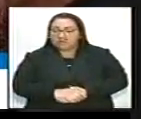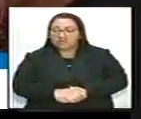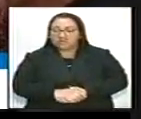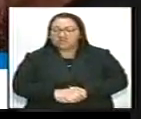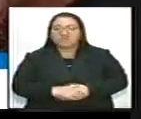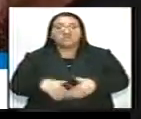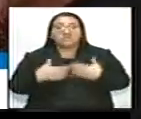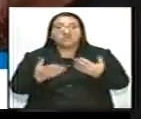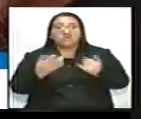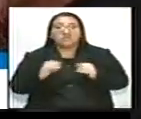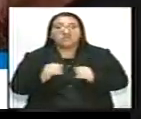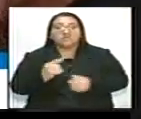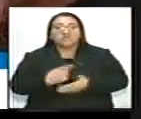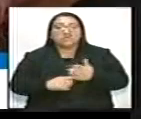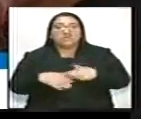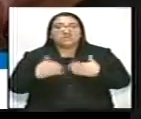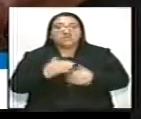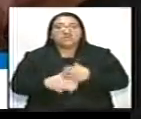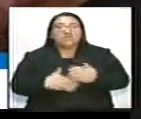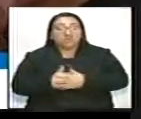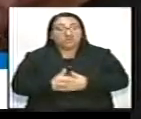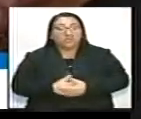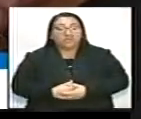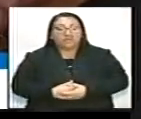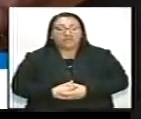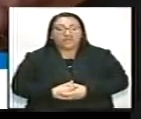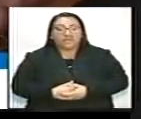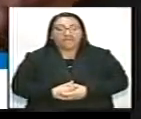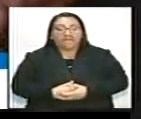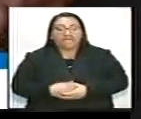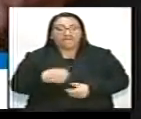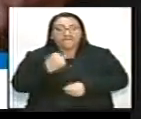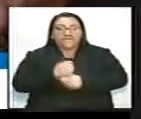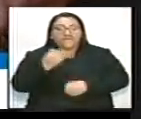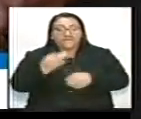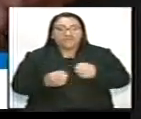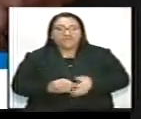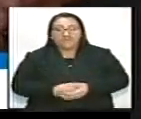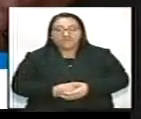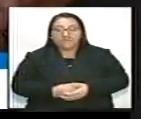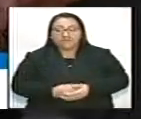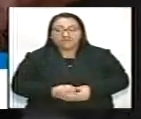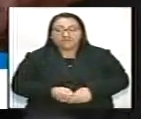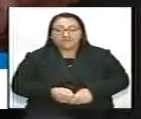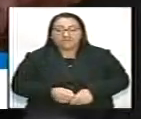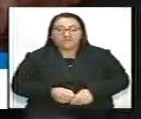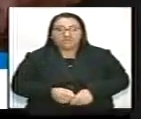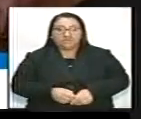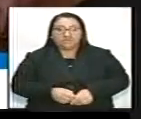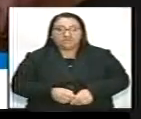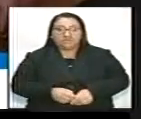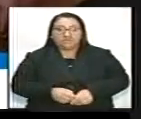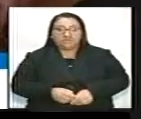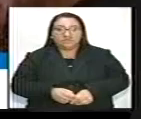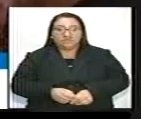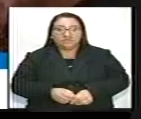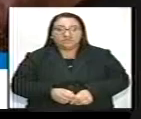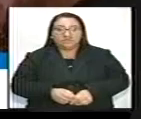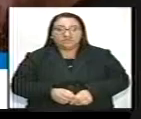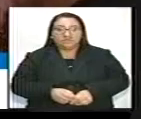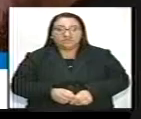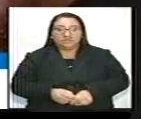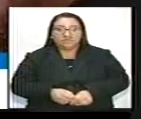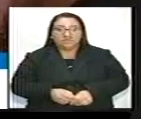información a efecto de que todos y cada uno de los operadores de justicia conozcan exactamente las cosas que se vienen